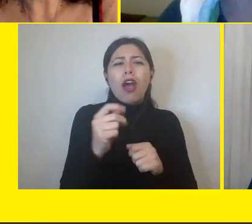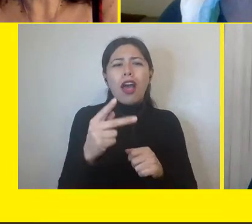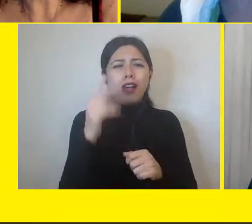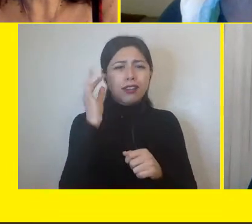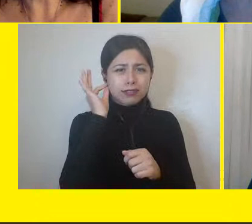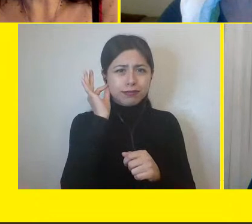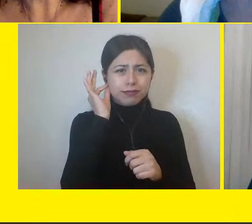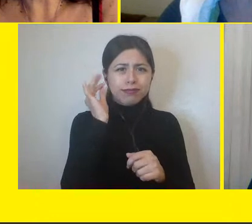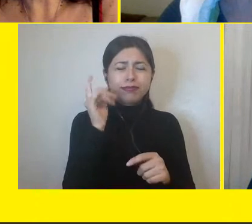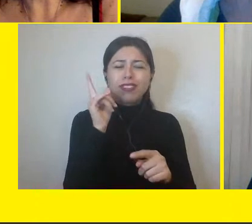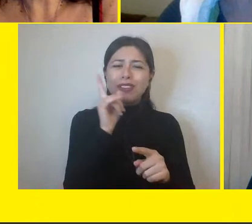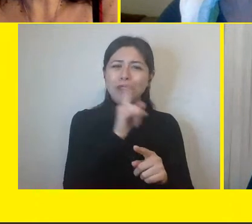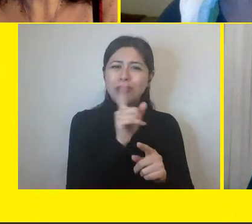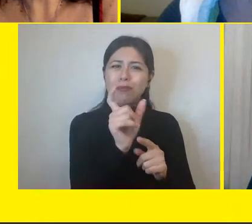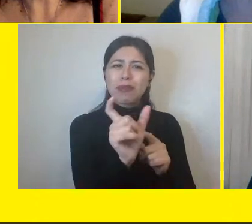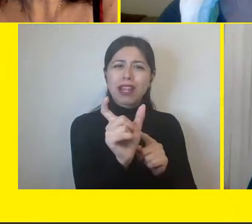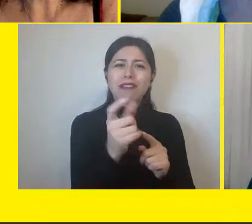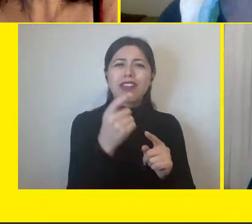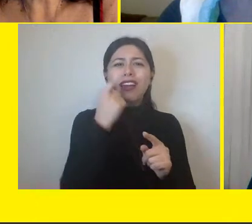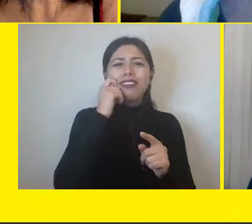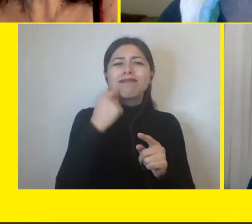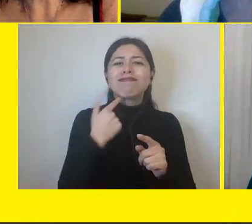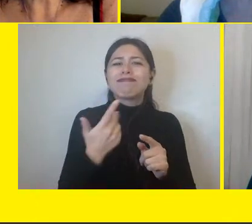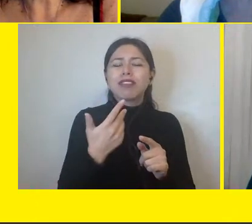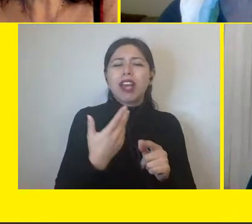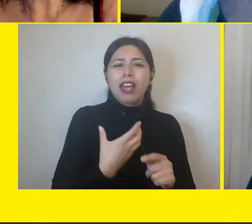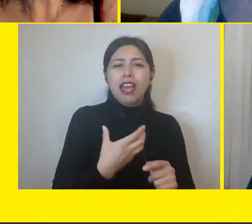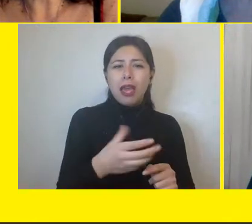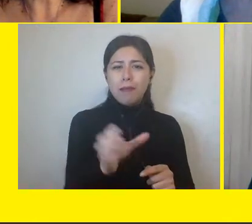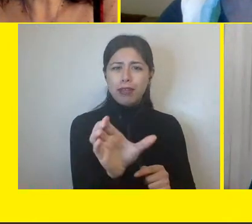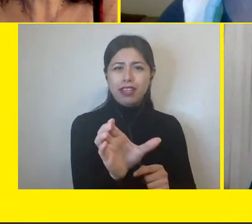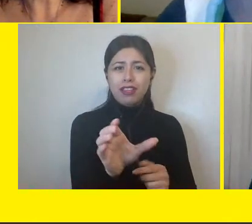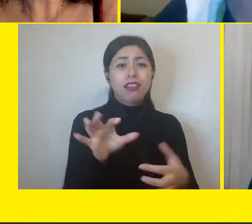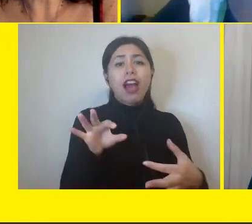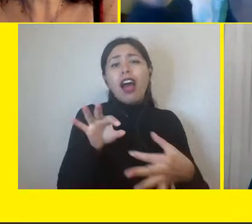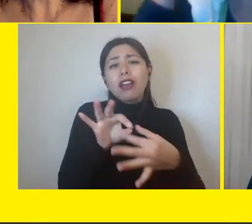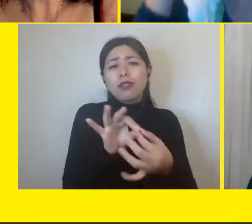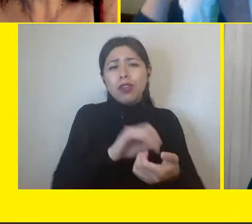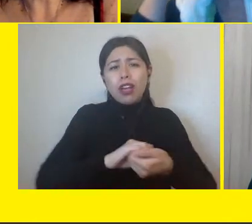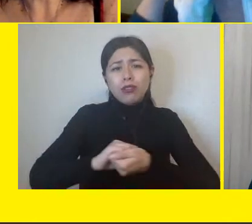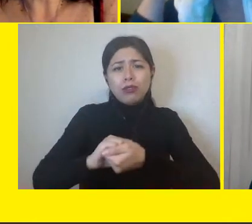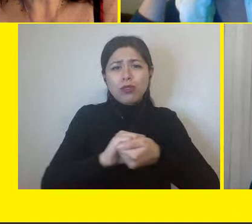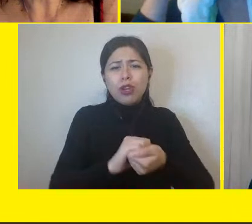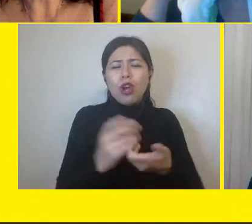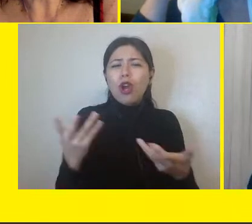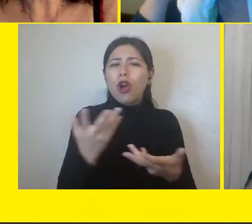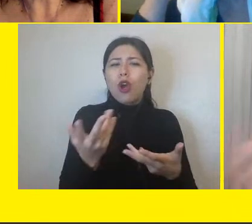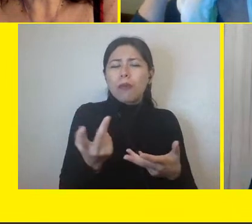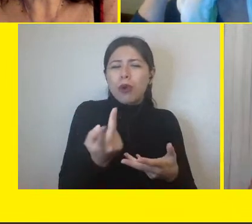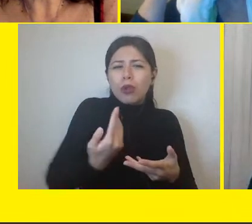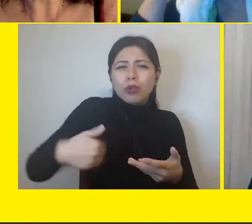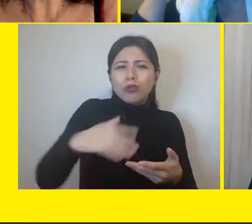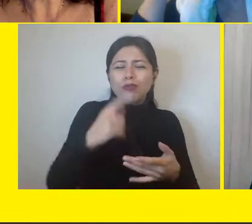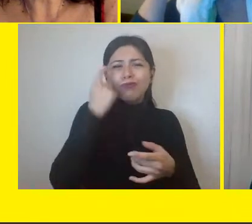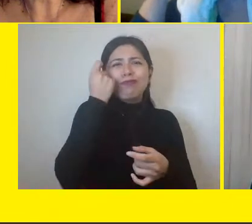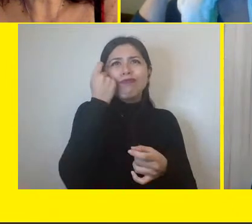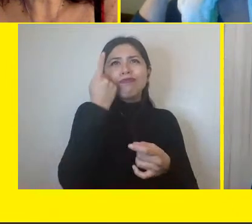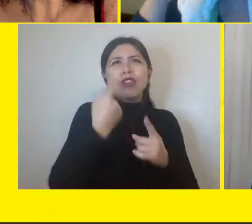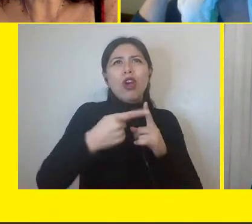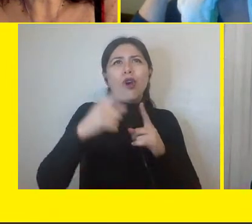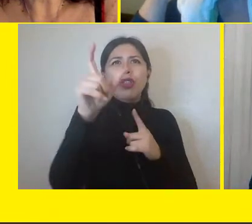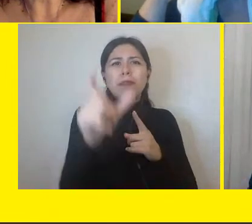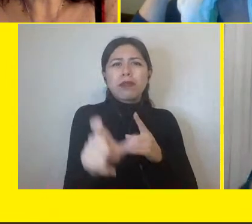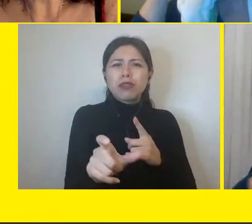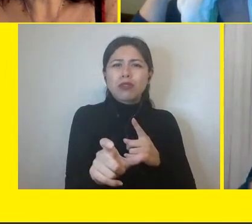creo que de esto, es la empatía, y está asociada a la solidaridad. Es como nosotros empezamos a entender el dolor del otro, cómo